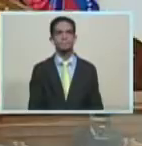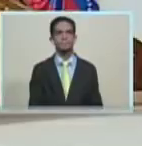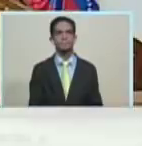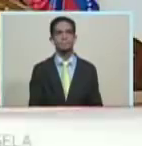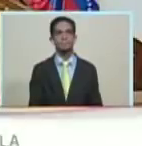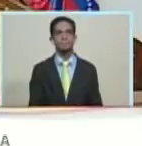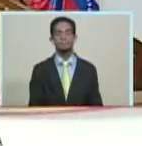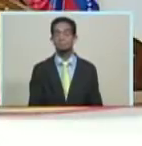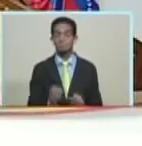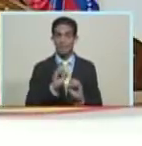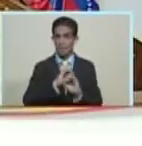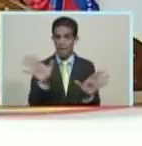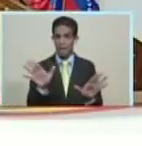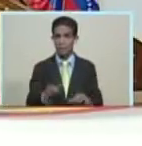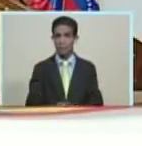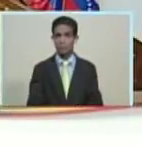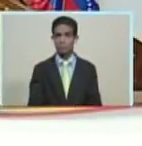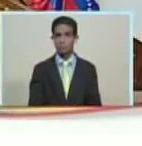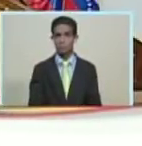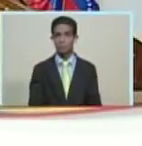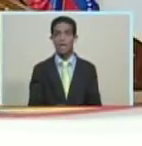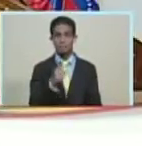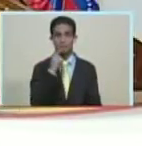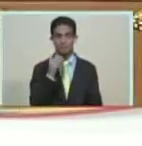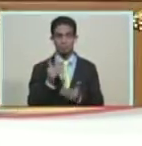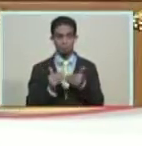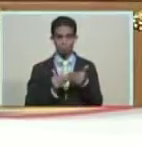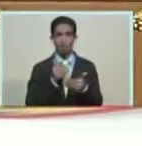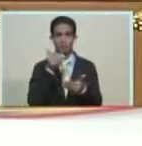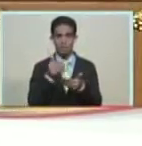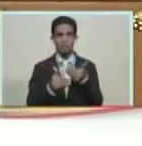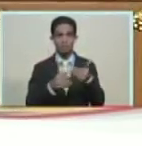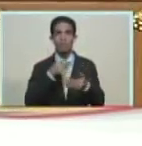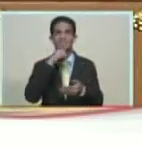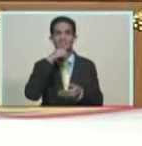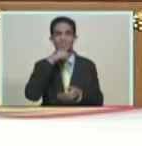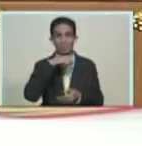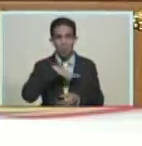Estamos claros, pues. Los procesos sociales históricos no son lineales.